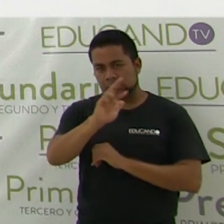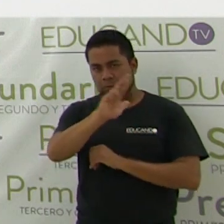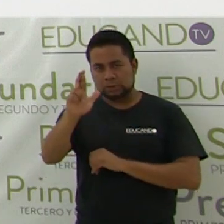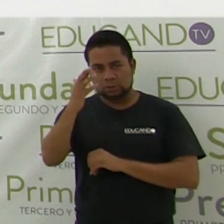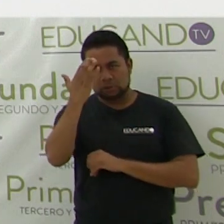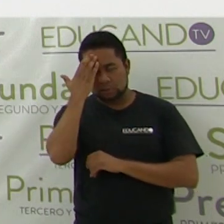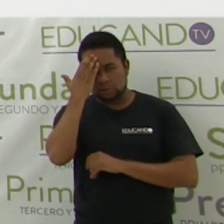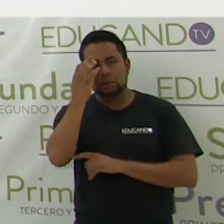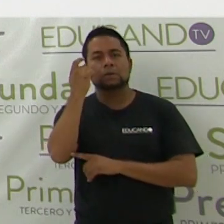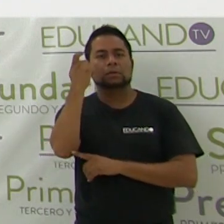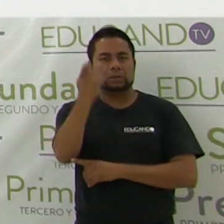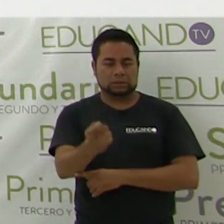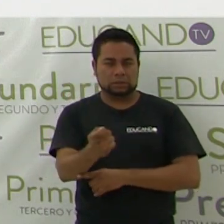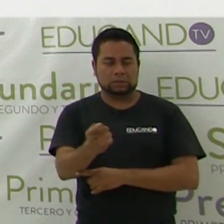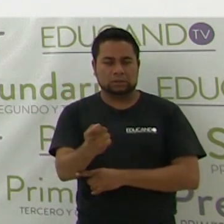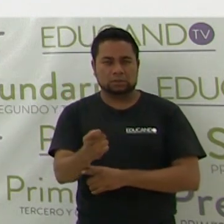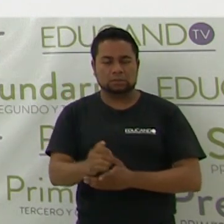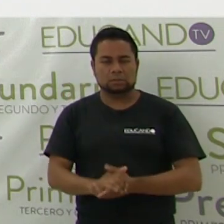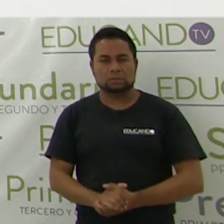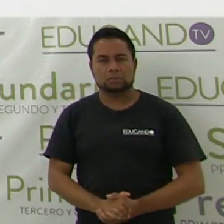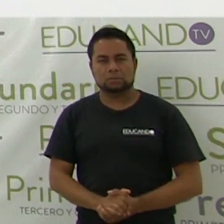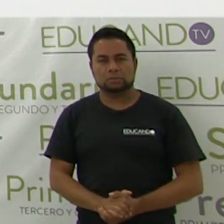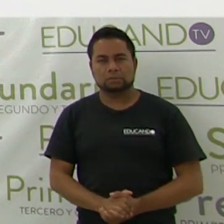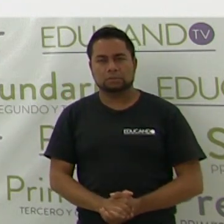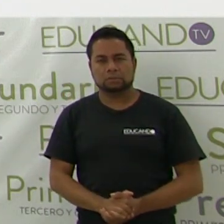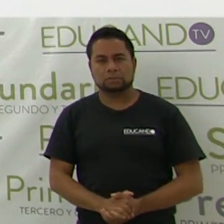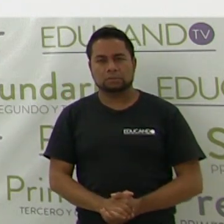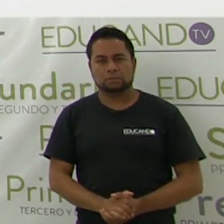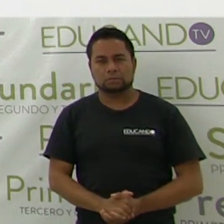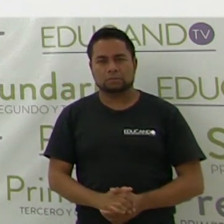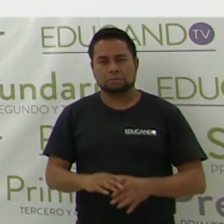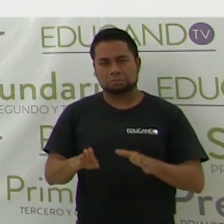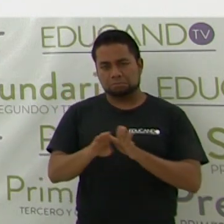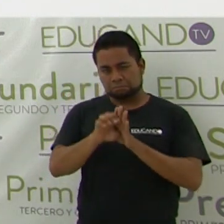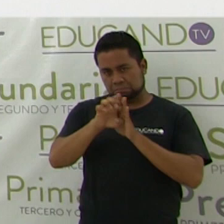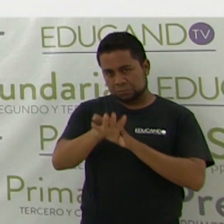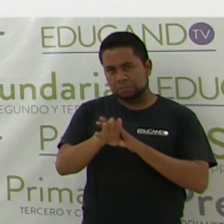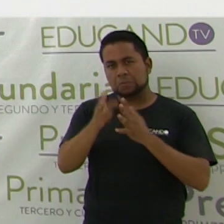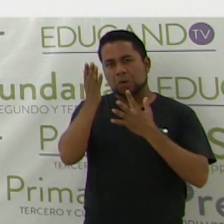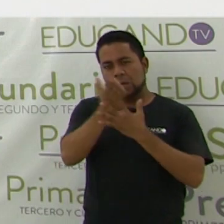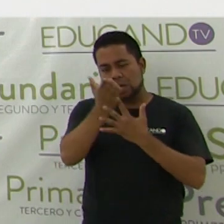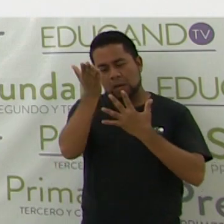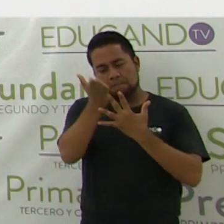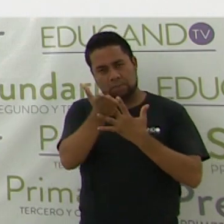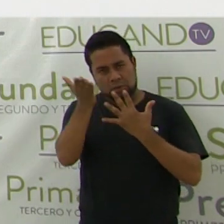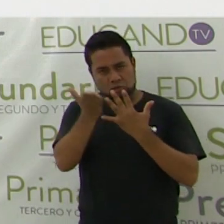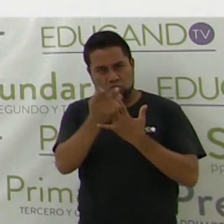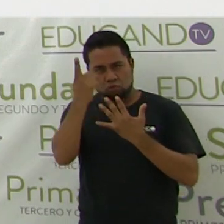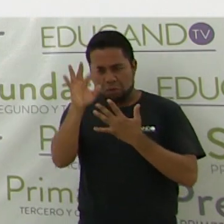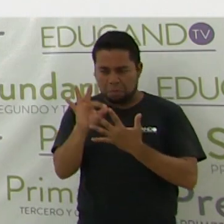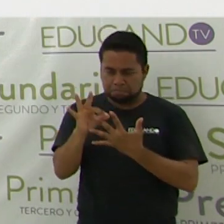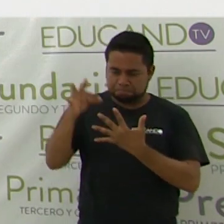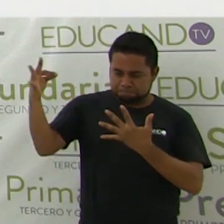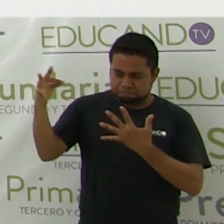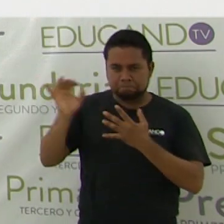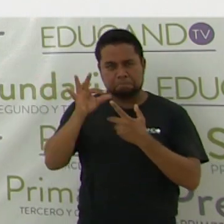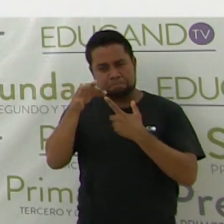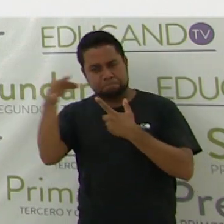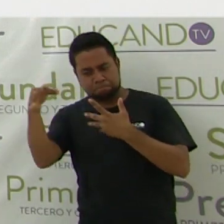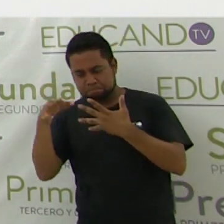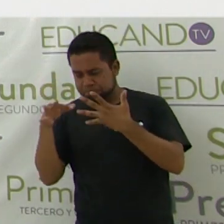Reconocer tiene que ver más con elegir un capítulo o un apartado.